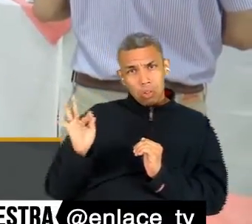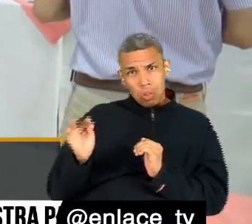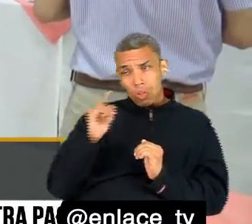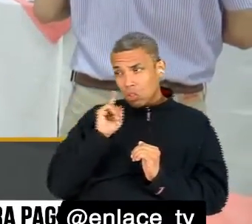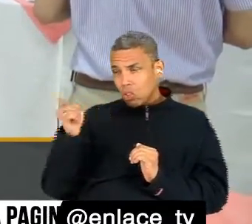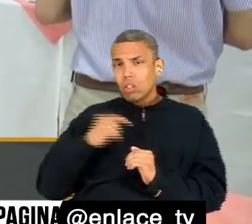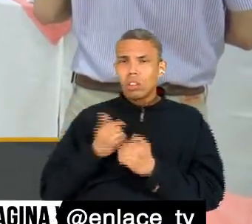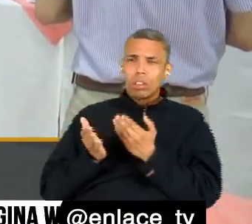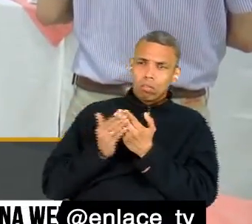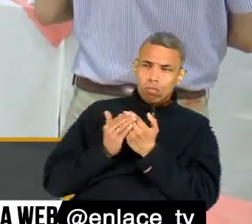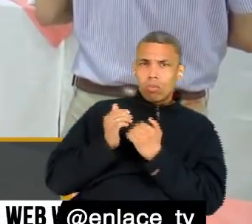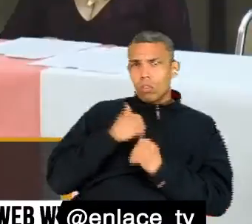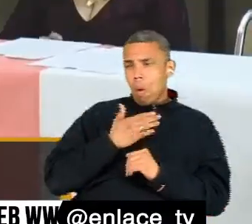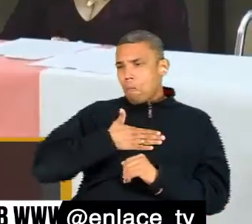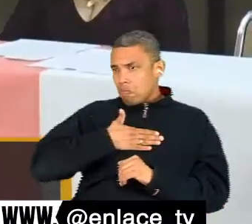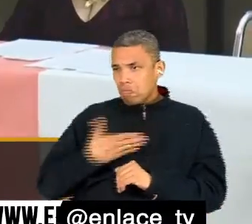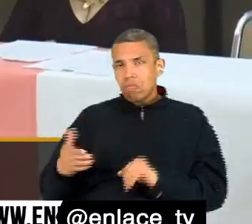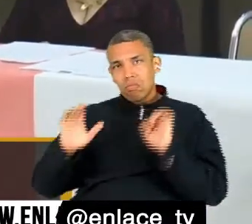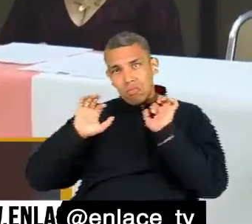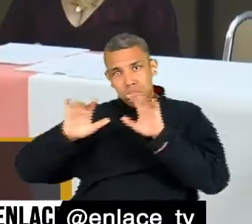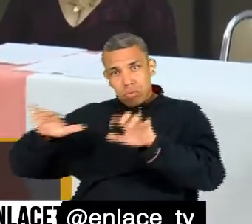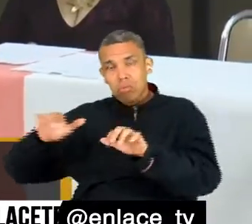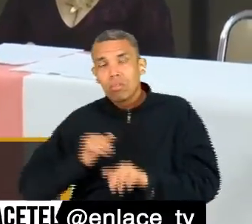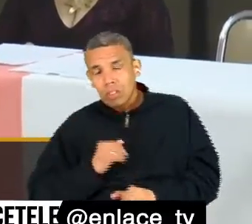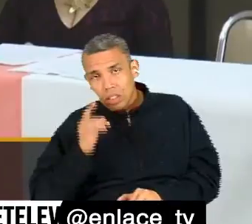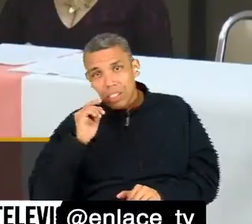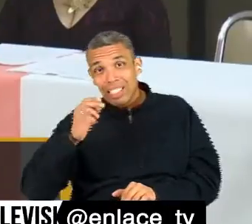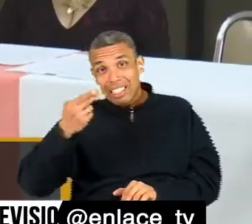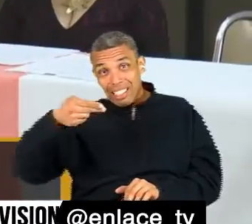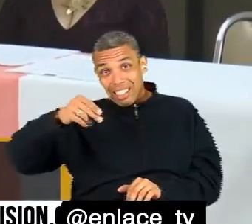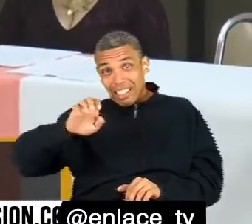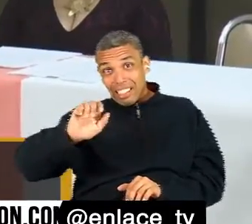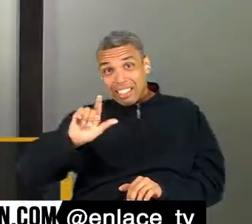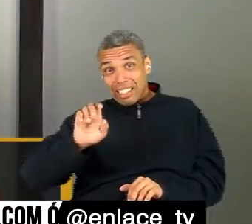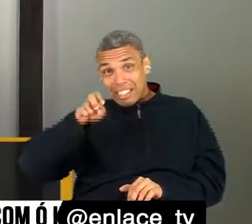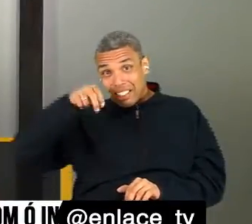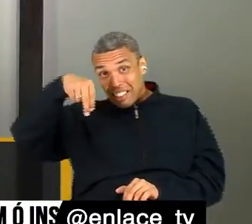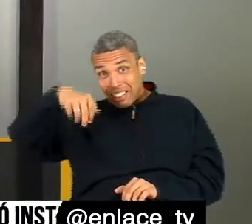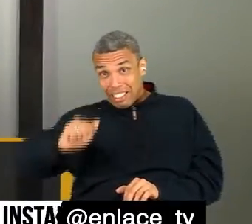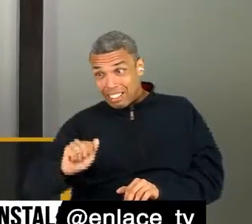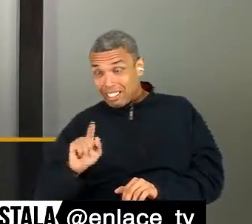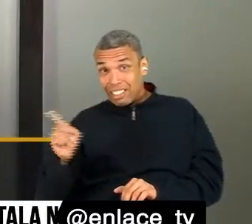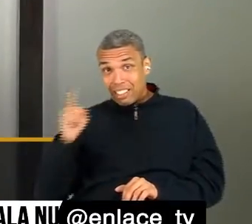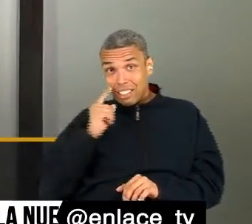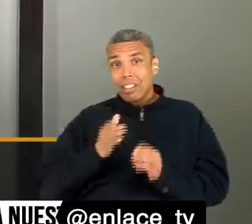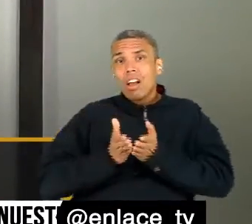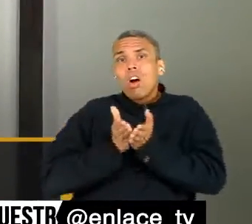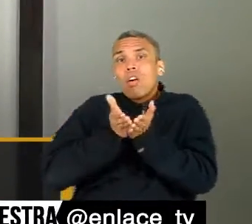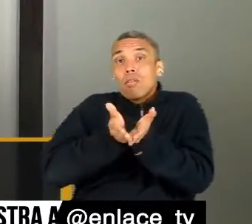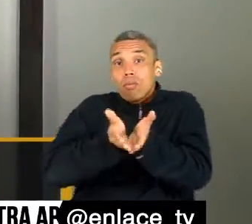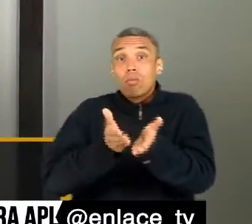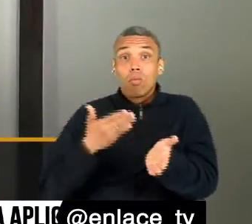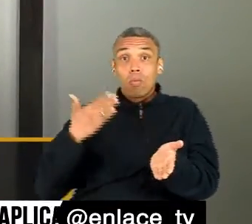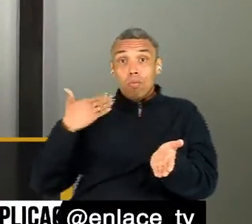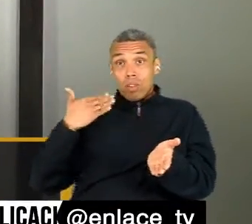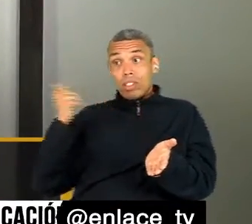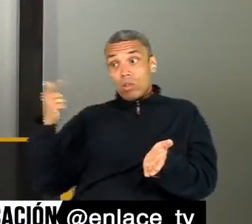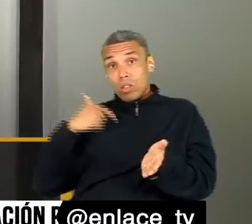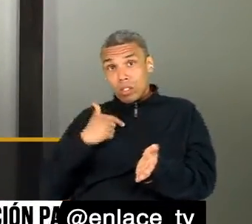Elena Pertús, funcionaria de la Secretaría de Gobierno del municipio de Puerto Wilches. El desconocimiento de la ruta como